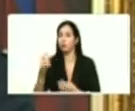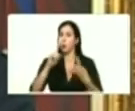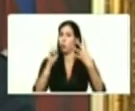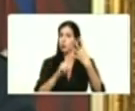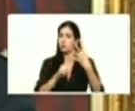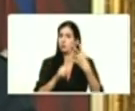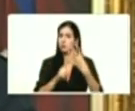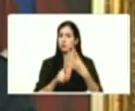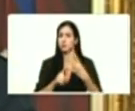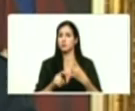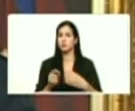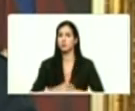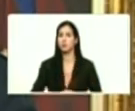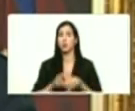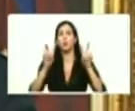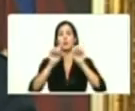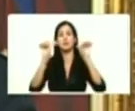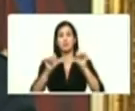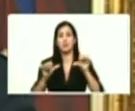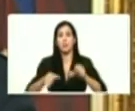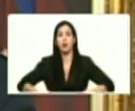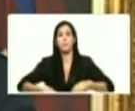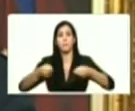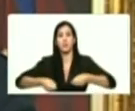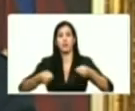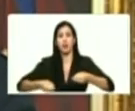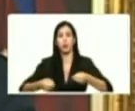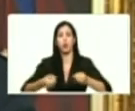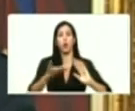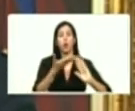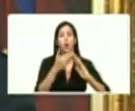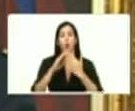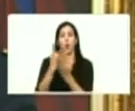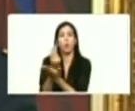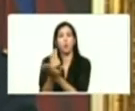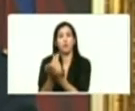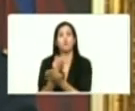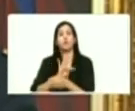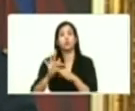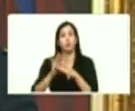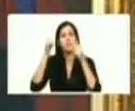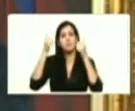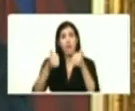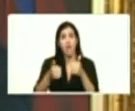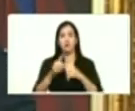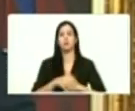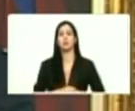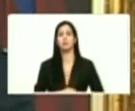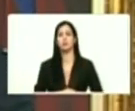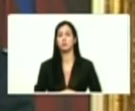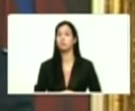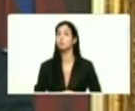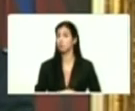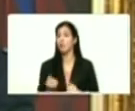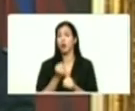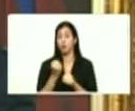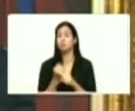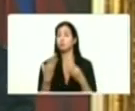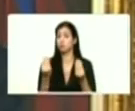establecer un nuevo sistema de bodegueros y mercados comunales que funcione es mucho lo que se ha hecho